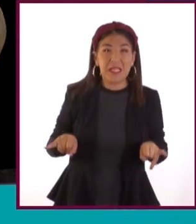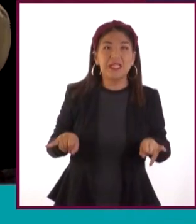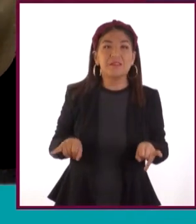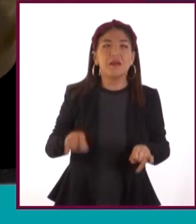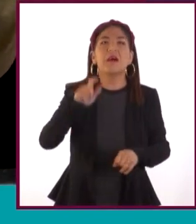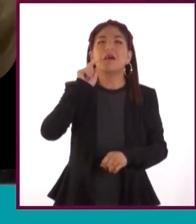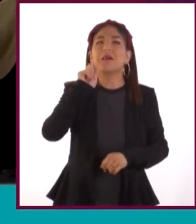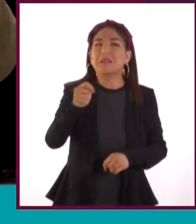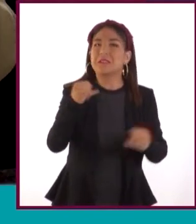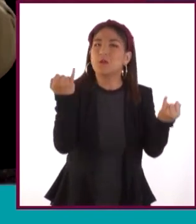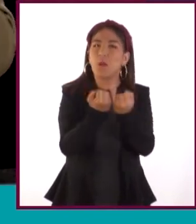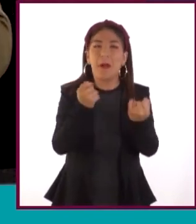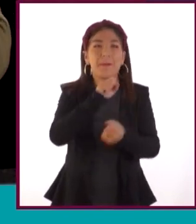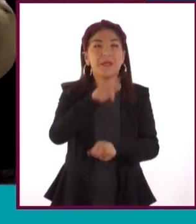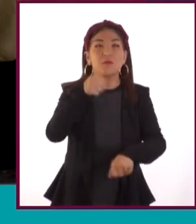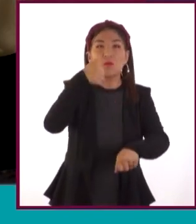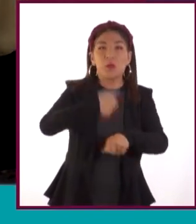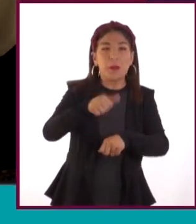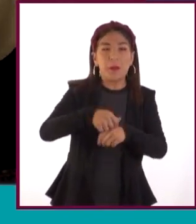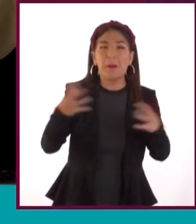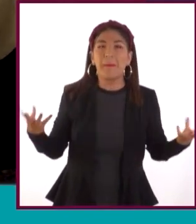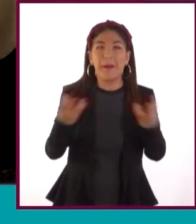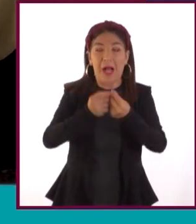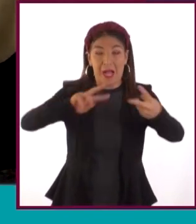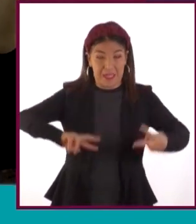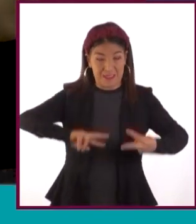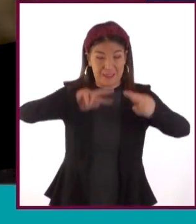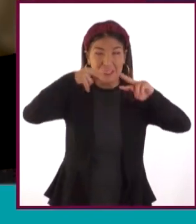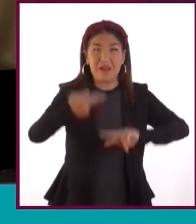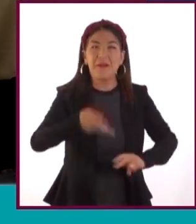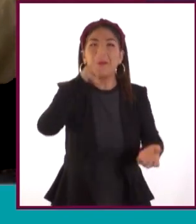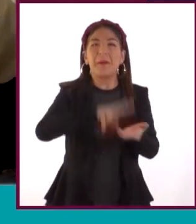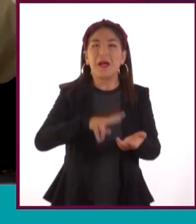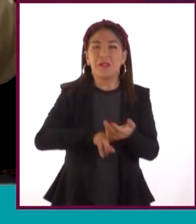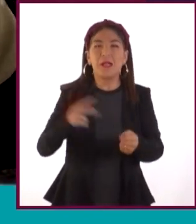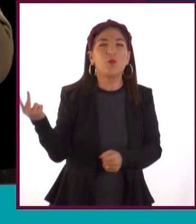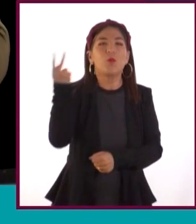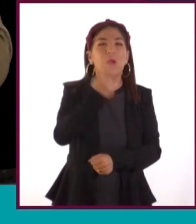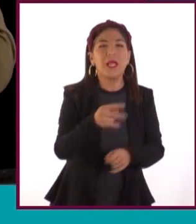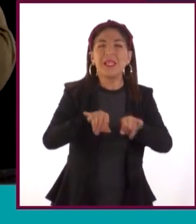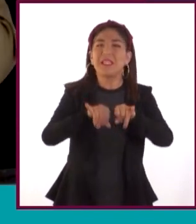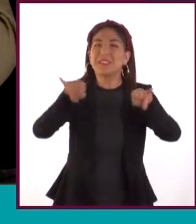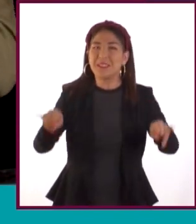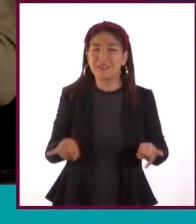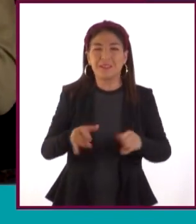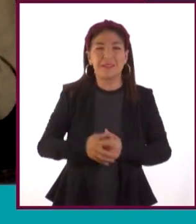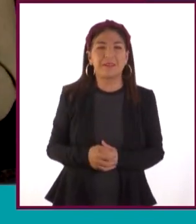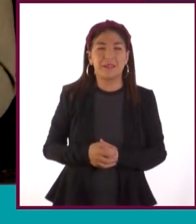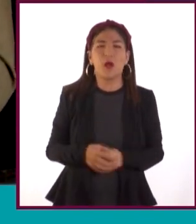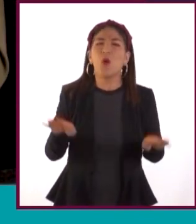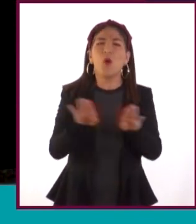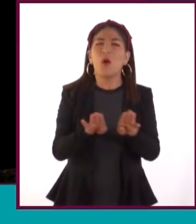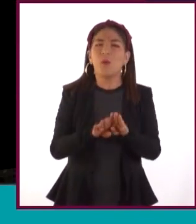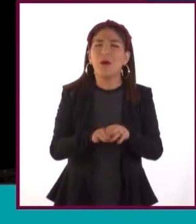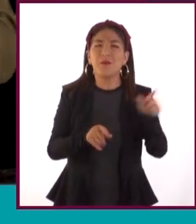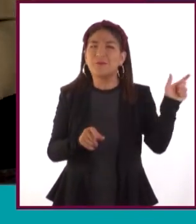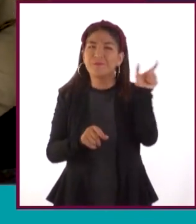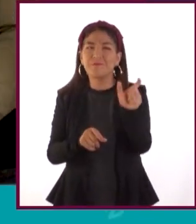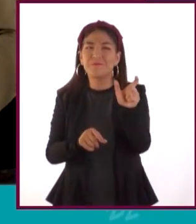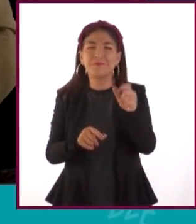Tierra. Así es. Y es que esta ley dice que la fuerza ejercida entre dos cuerpos de masas,